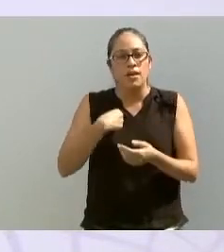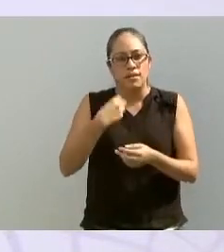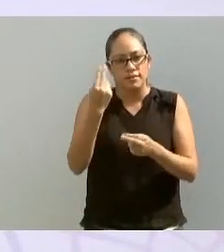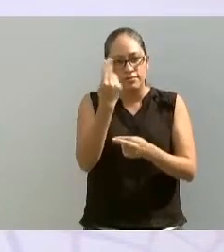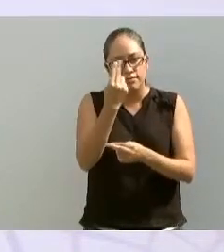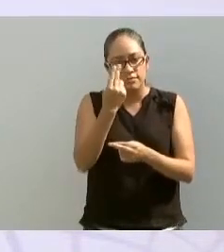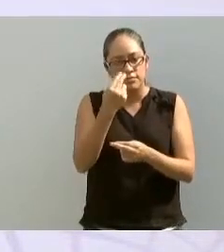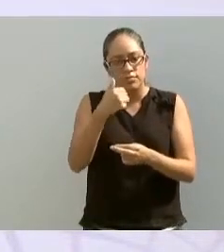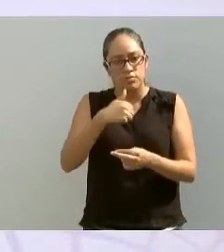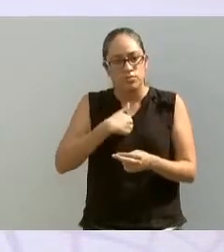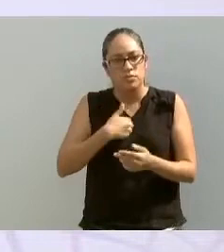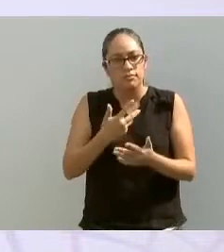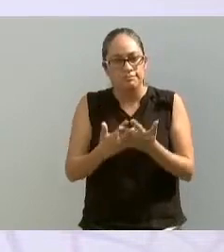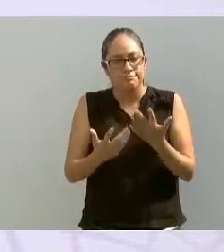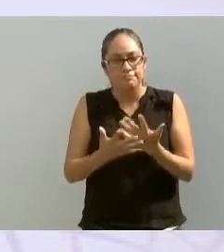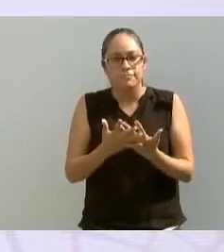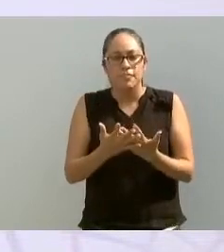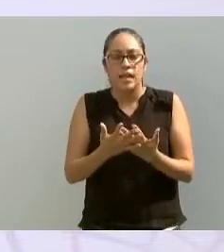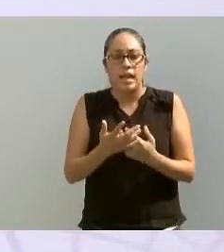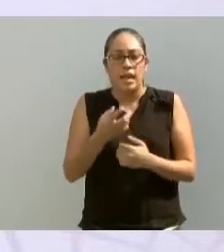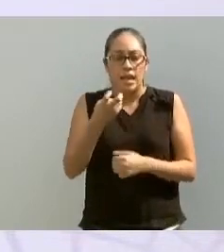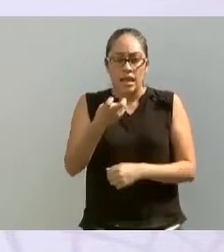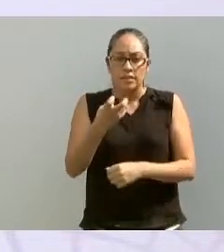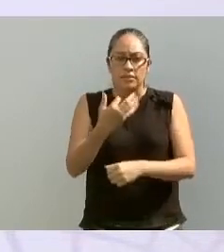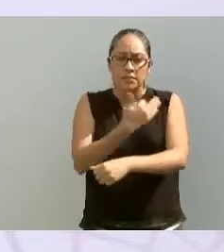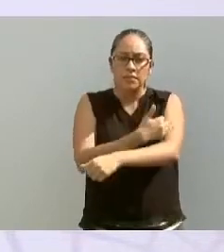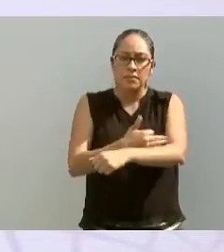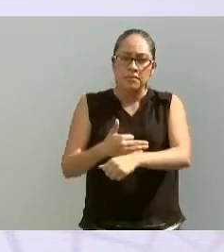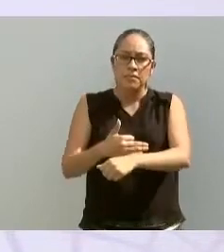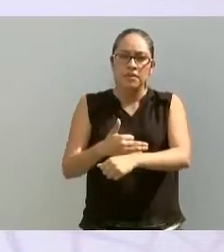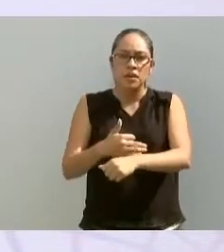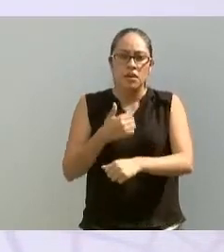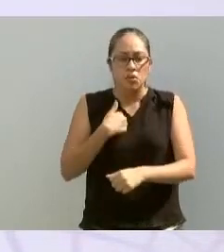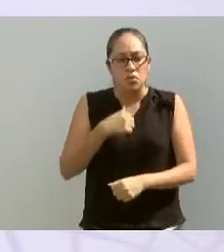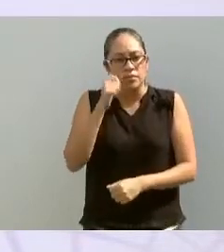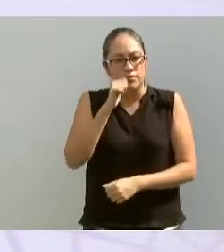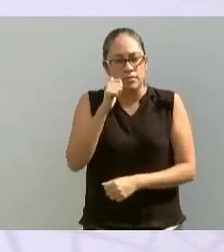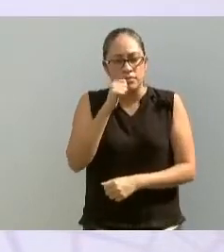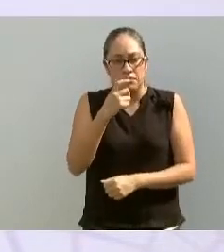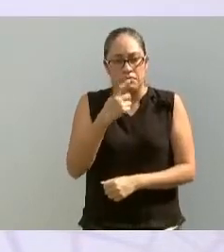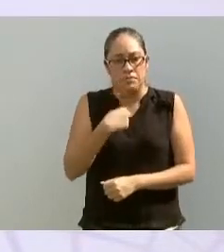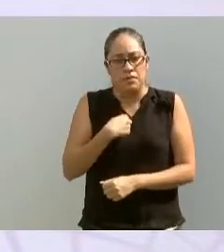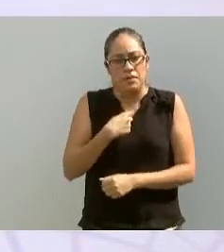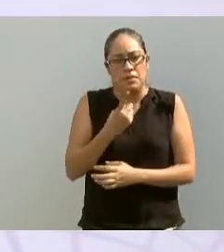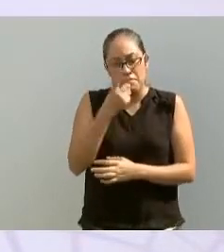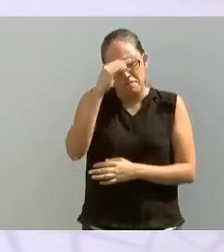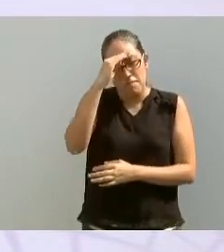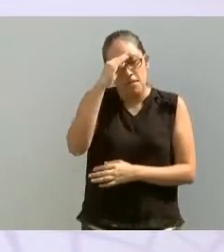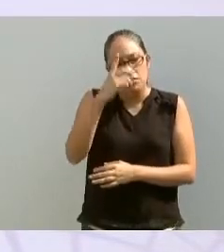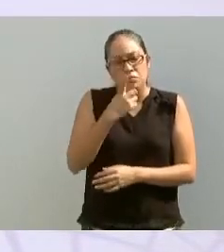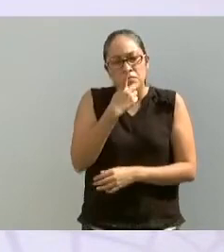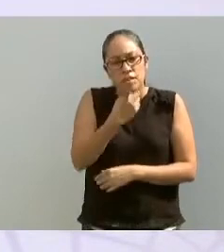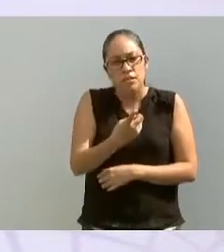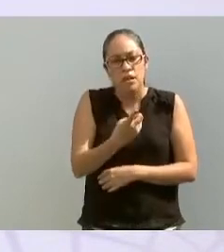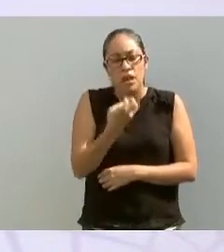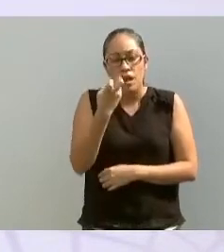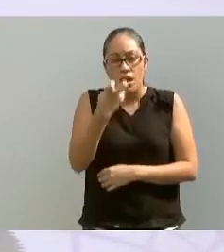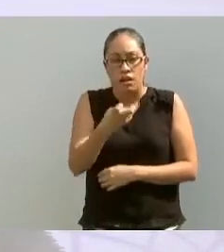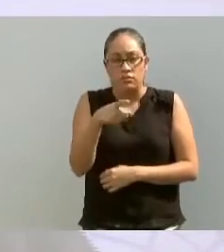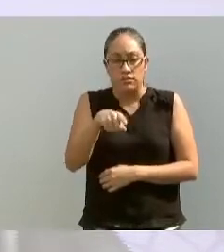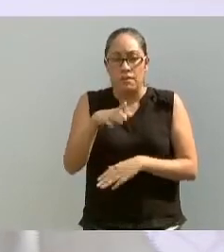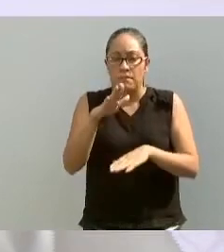La familia mexicana, siempre lo he sostenido, es la principal